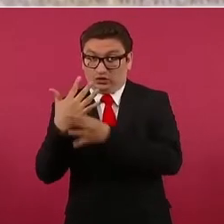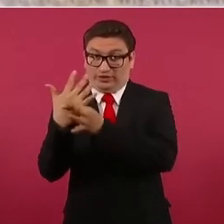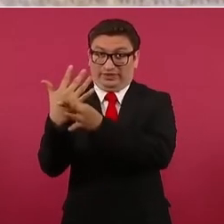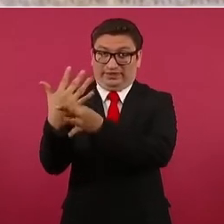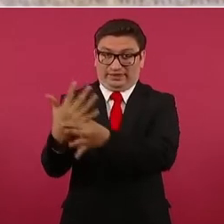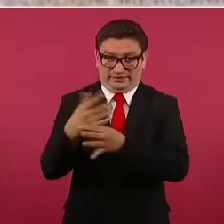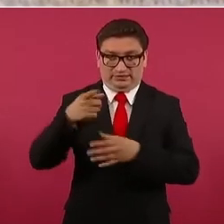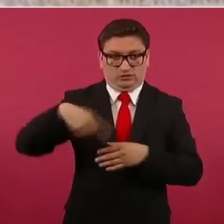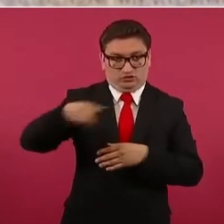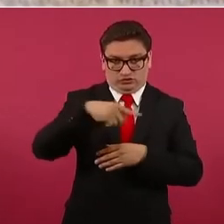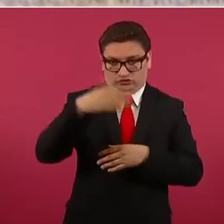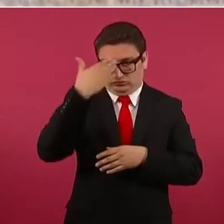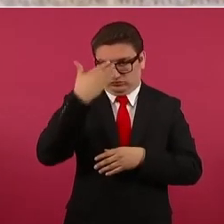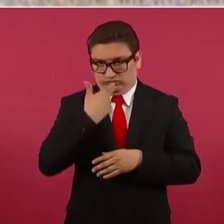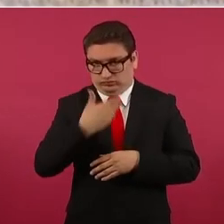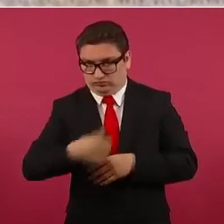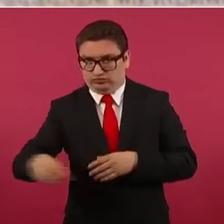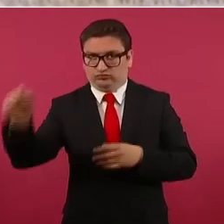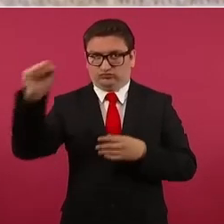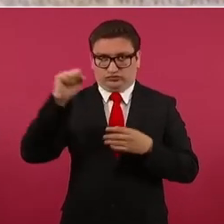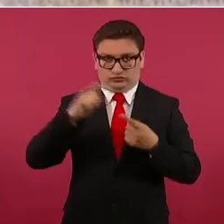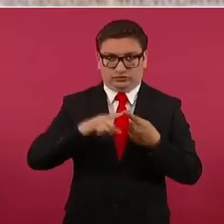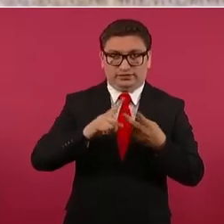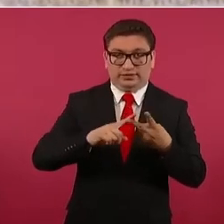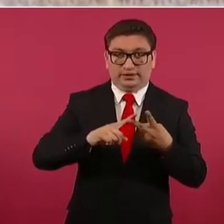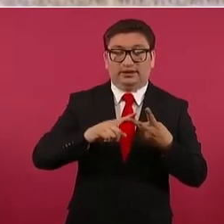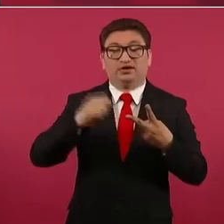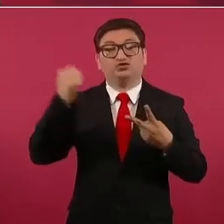virtud y fortuna,